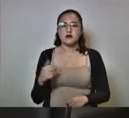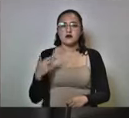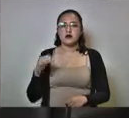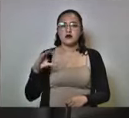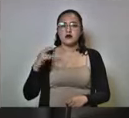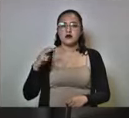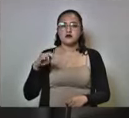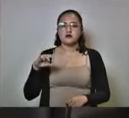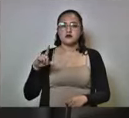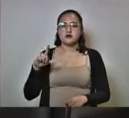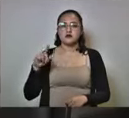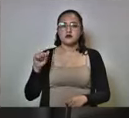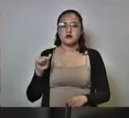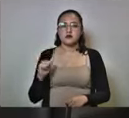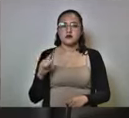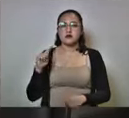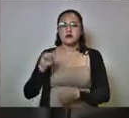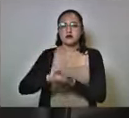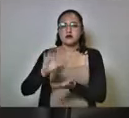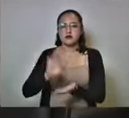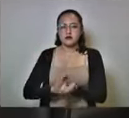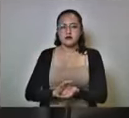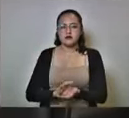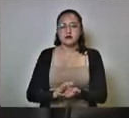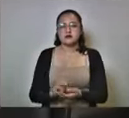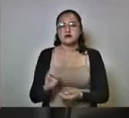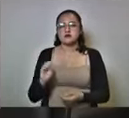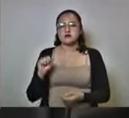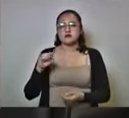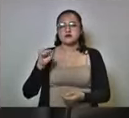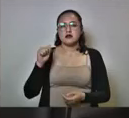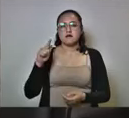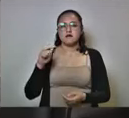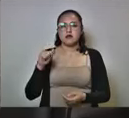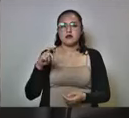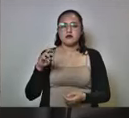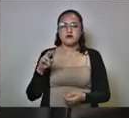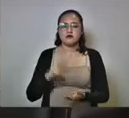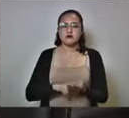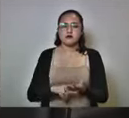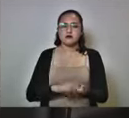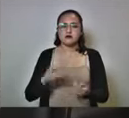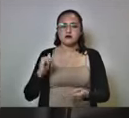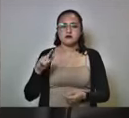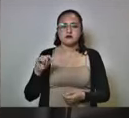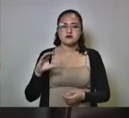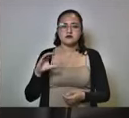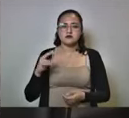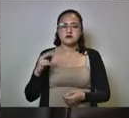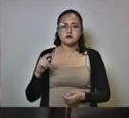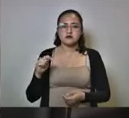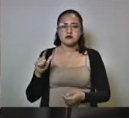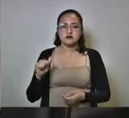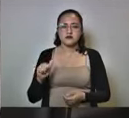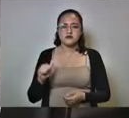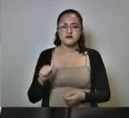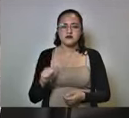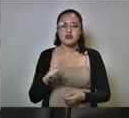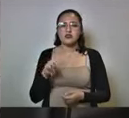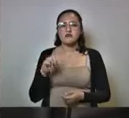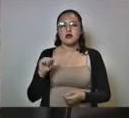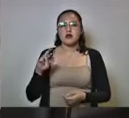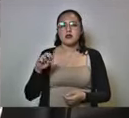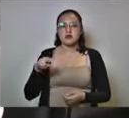Teciutlán, Tecamachalco, San Salvador el Verde, Ajalpan, Chilchotla, San Nicolás de los Ranchos, Domingo